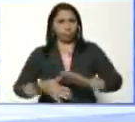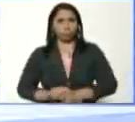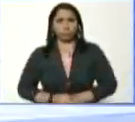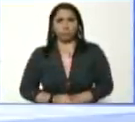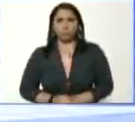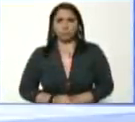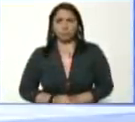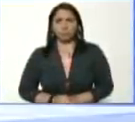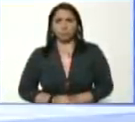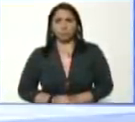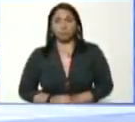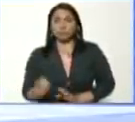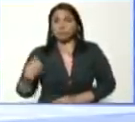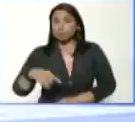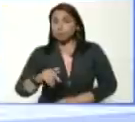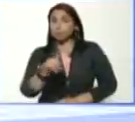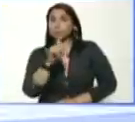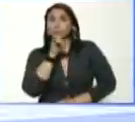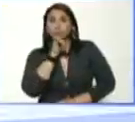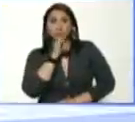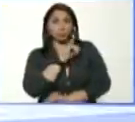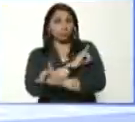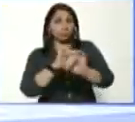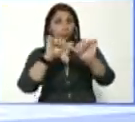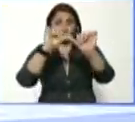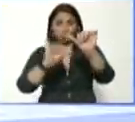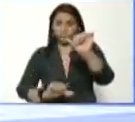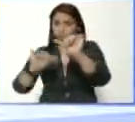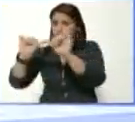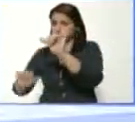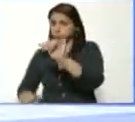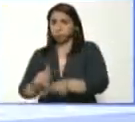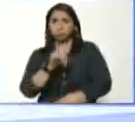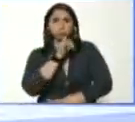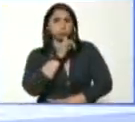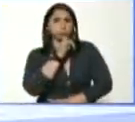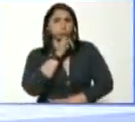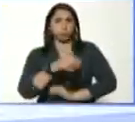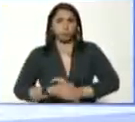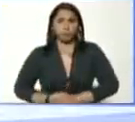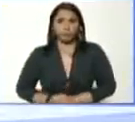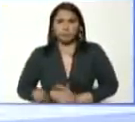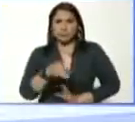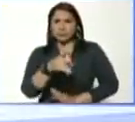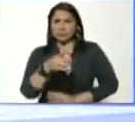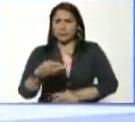Aquí tengo el informe, ya vamos a dar detalles. Es una variante,